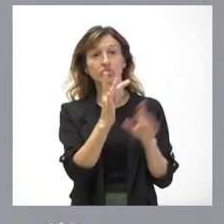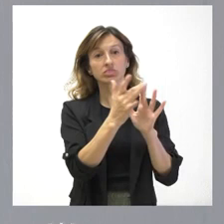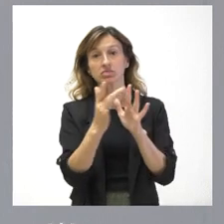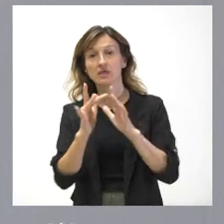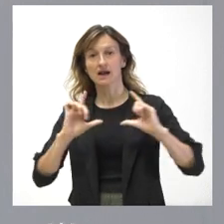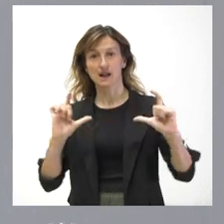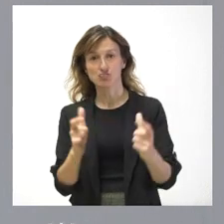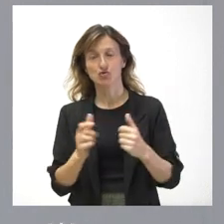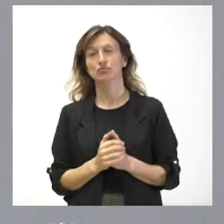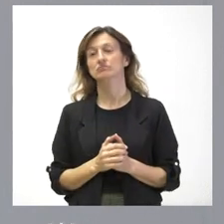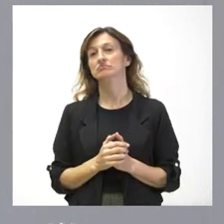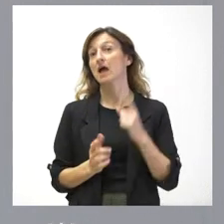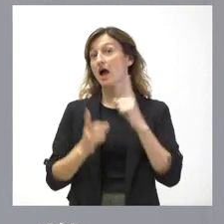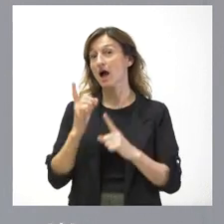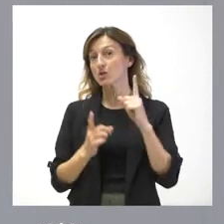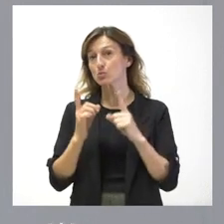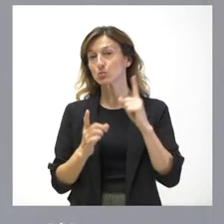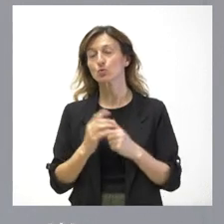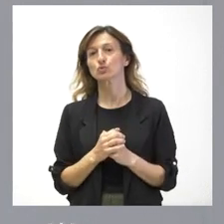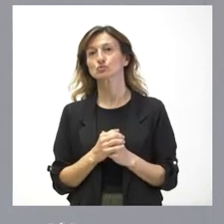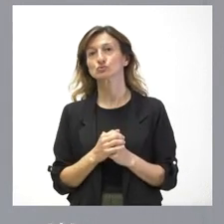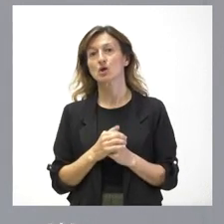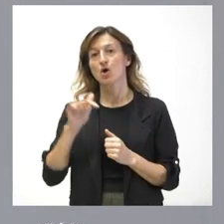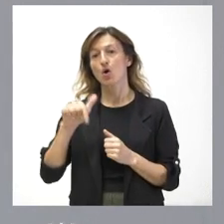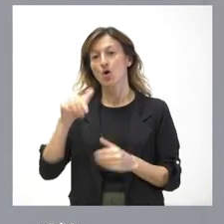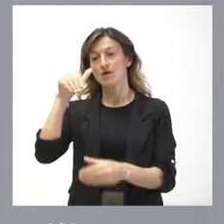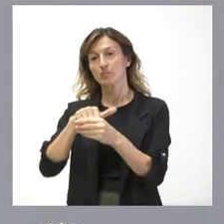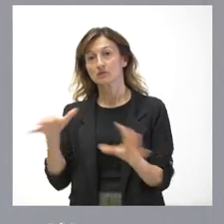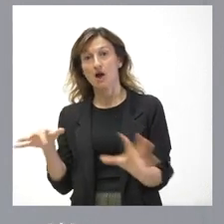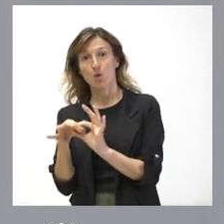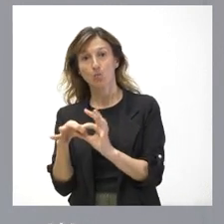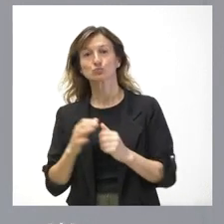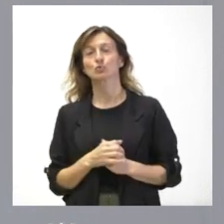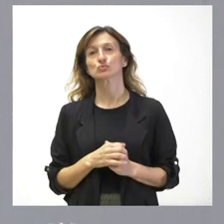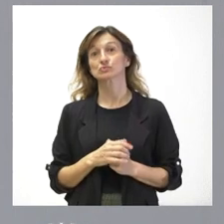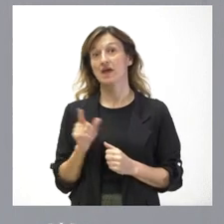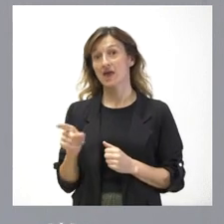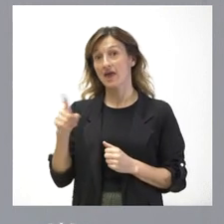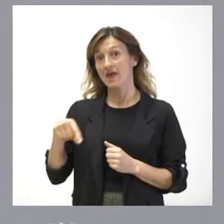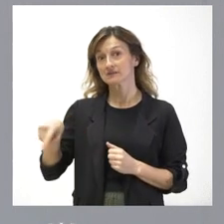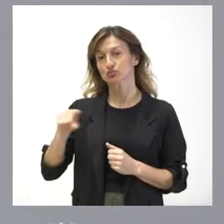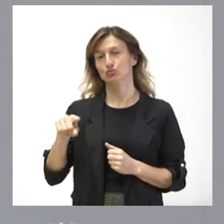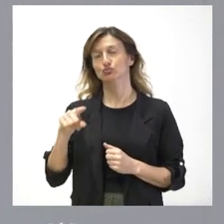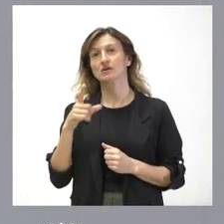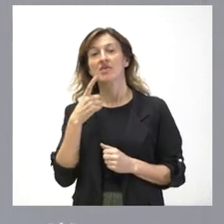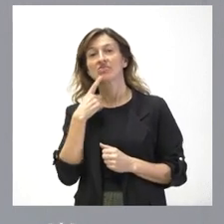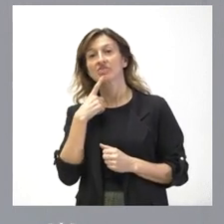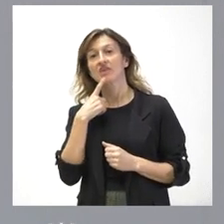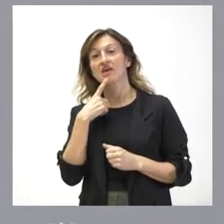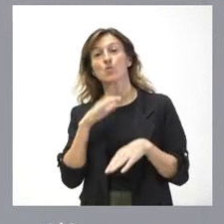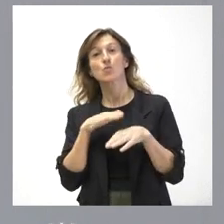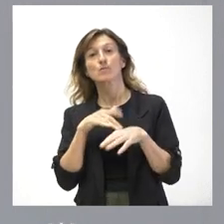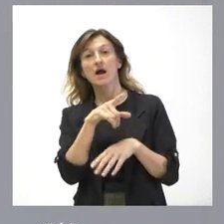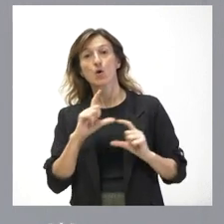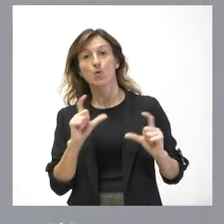de ellos particularmente los que hoy han votado juntos pues estaban acusando a la junta de Castilla y